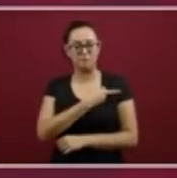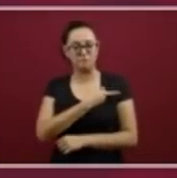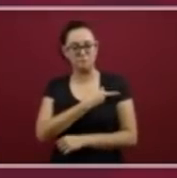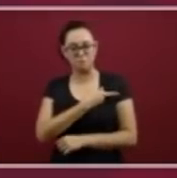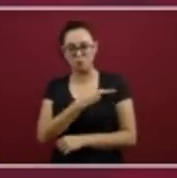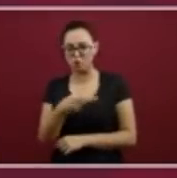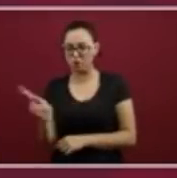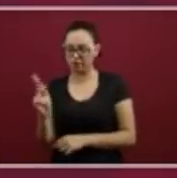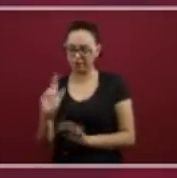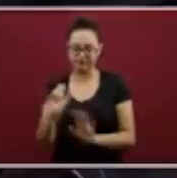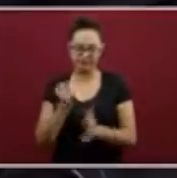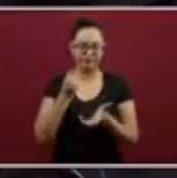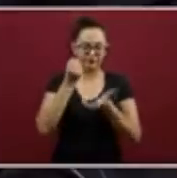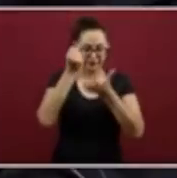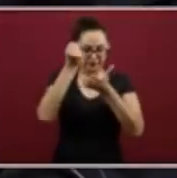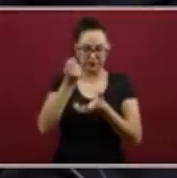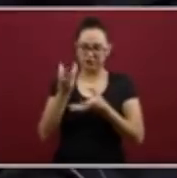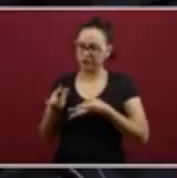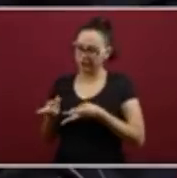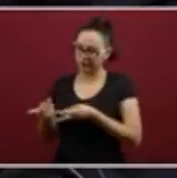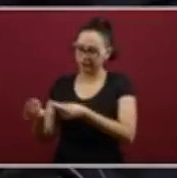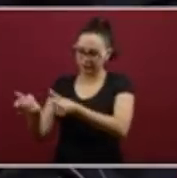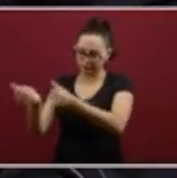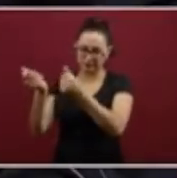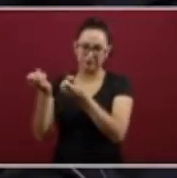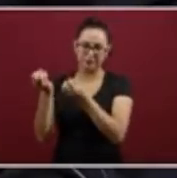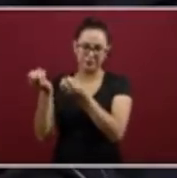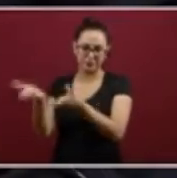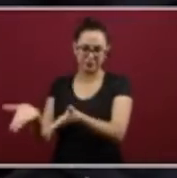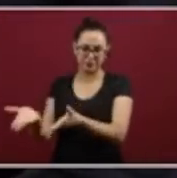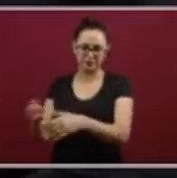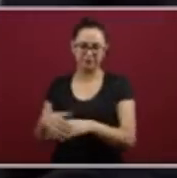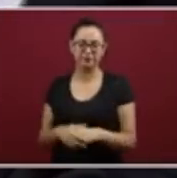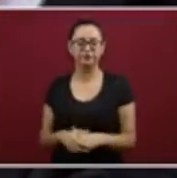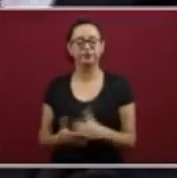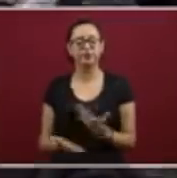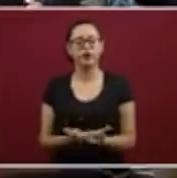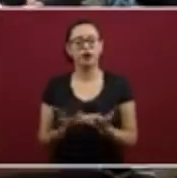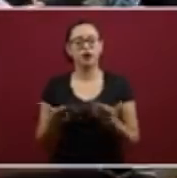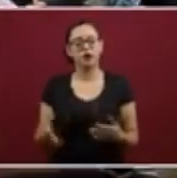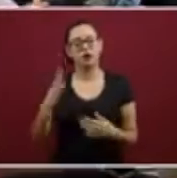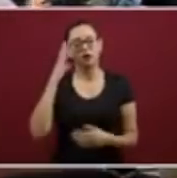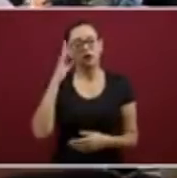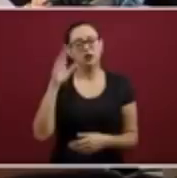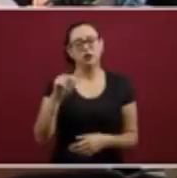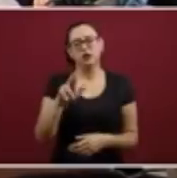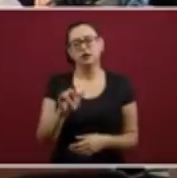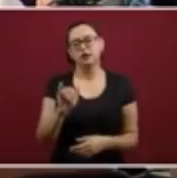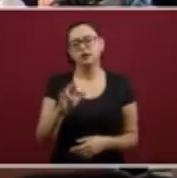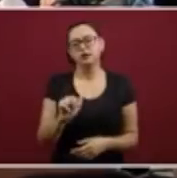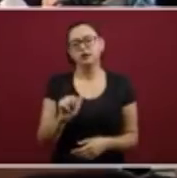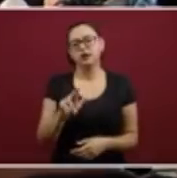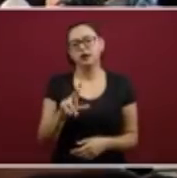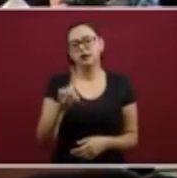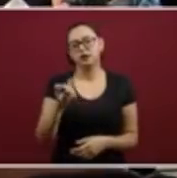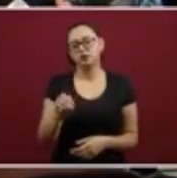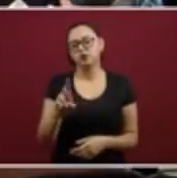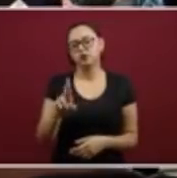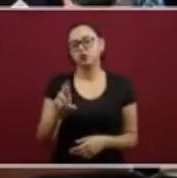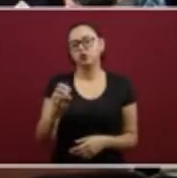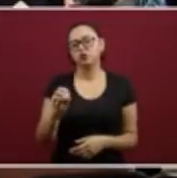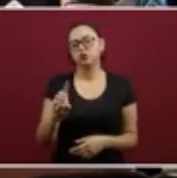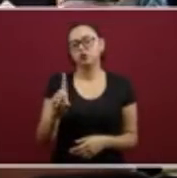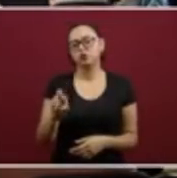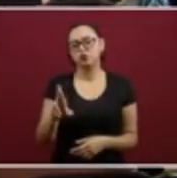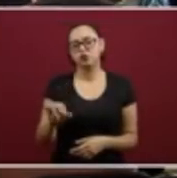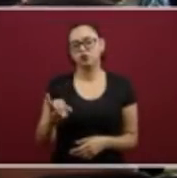elaborando ya un programa con ese propósito. En su conferencia de prensa matutina, el presidente Andrés Manuel López Obrador dijo también que la ley